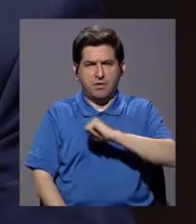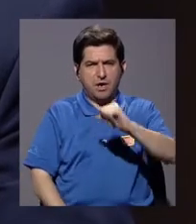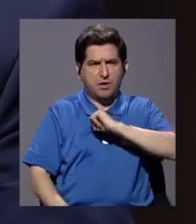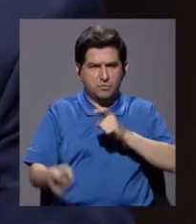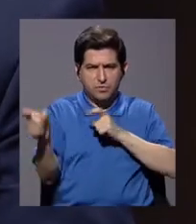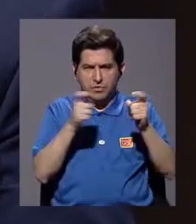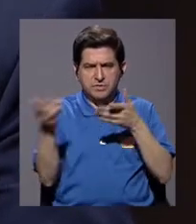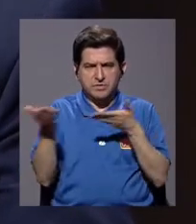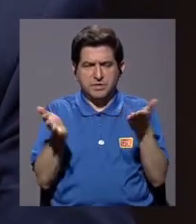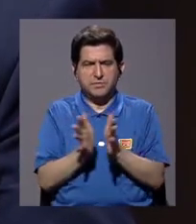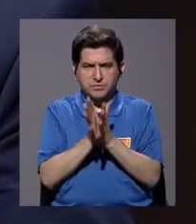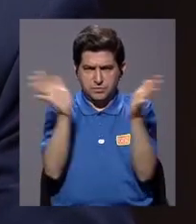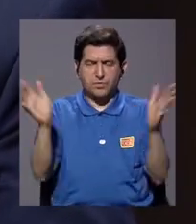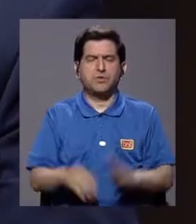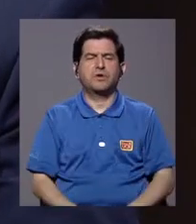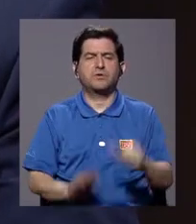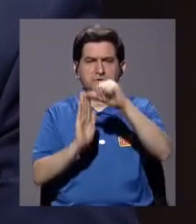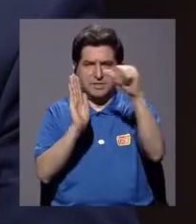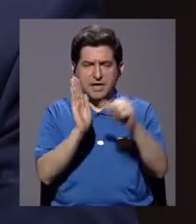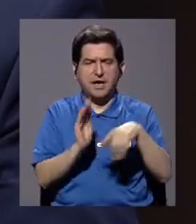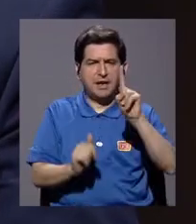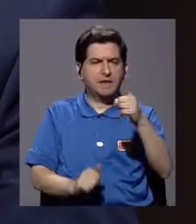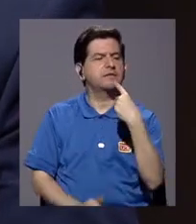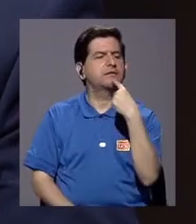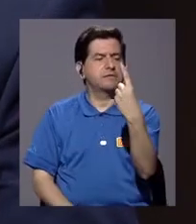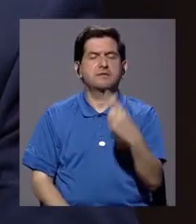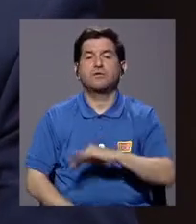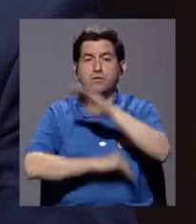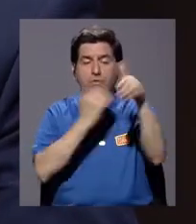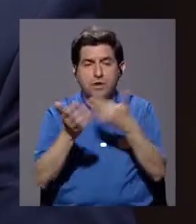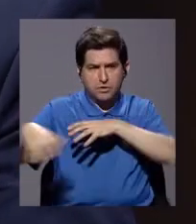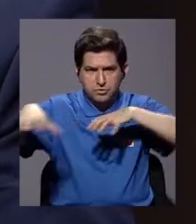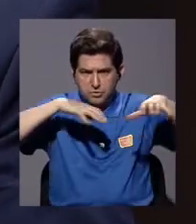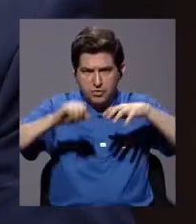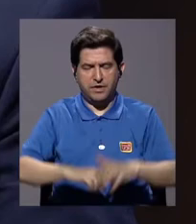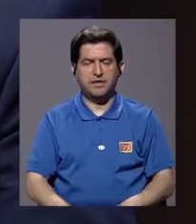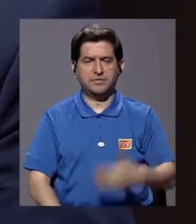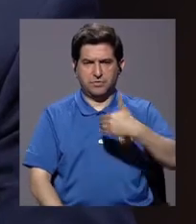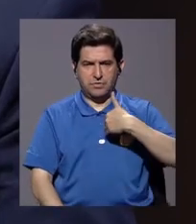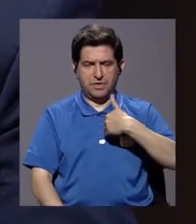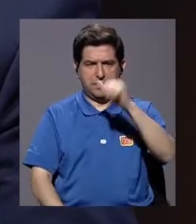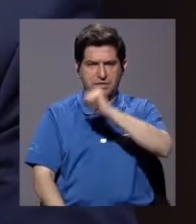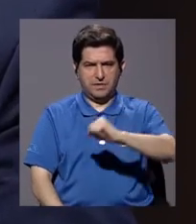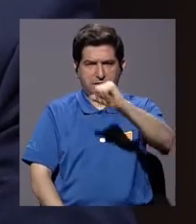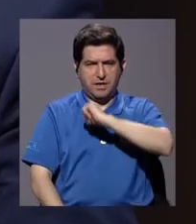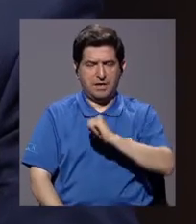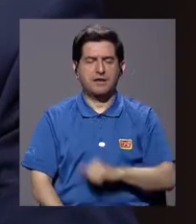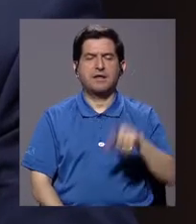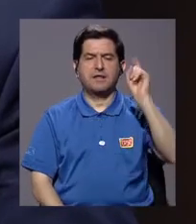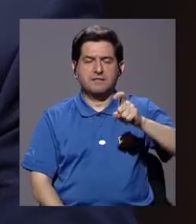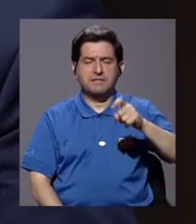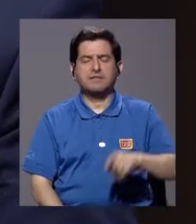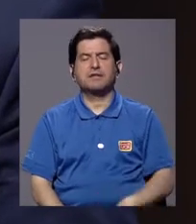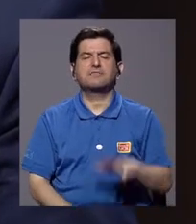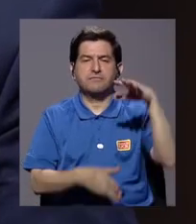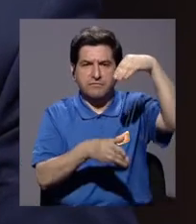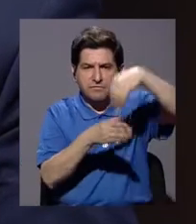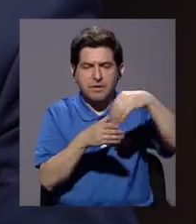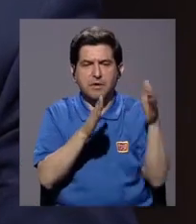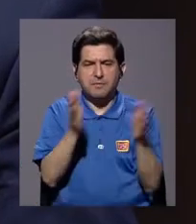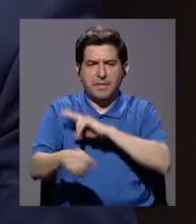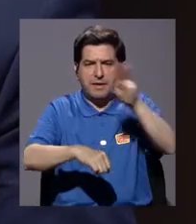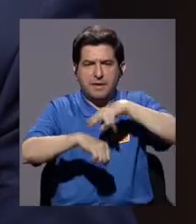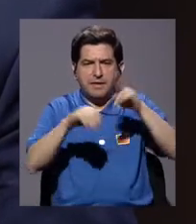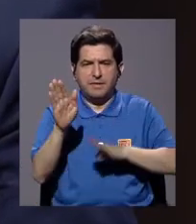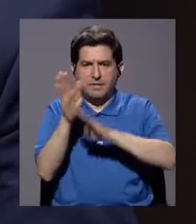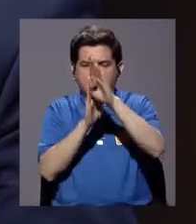la ARECEP y es el artículo 1 en donde indica que todas las acciones de la ARECEP deben de tener en cuenta